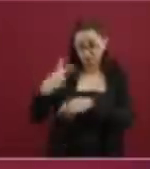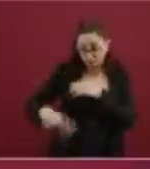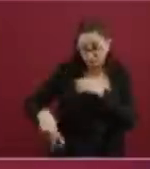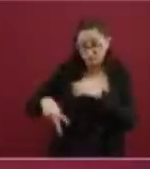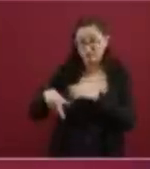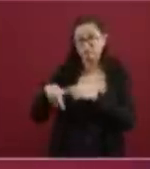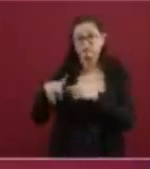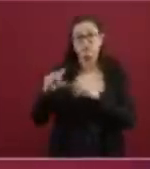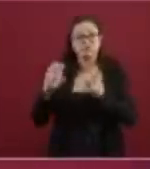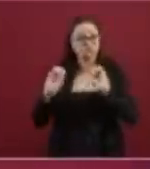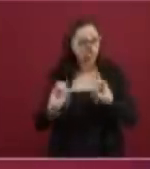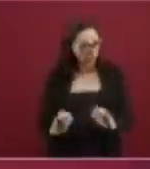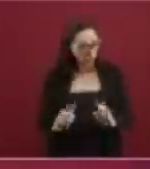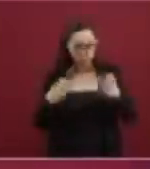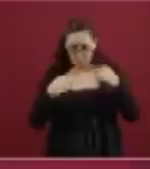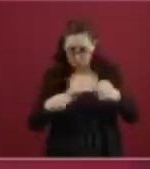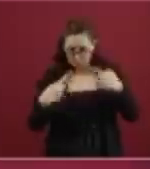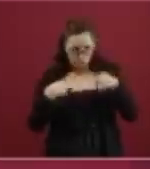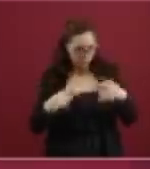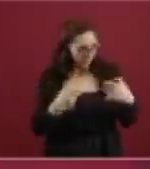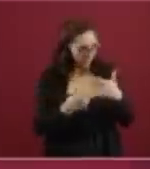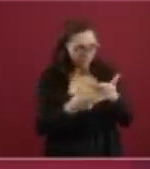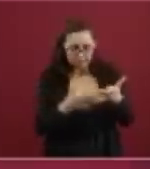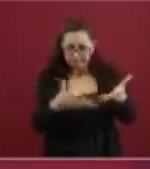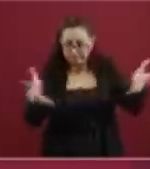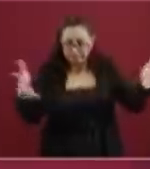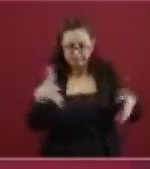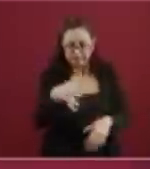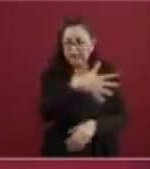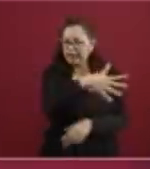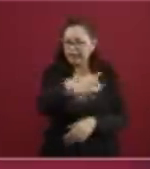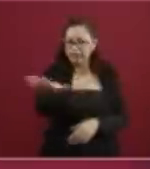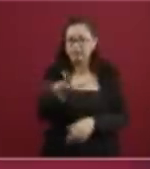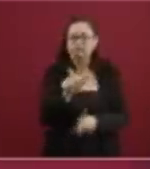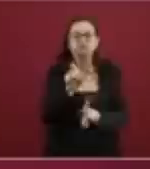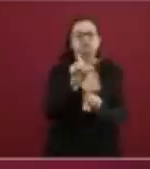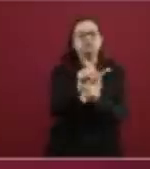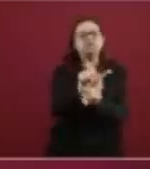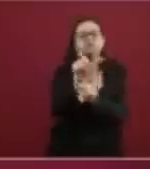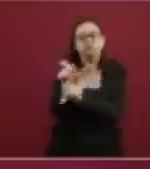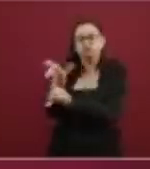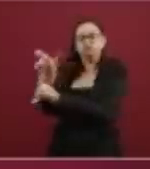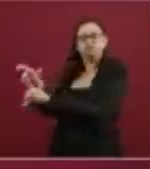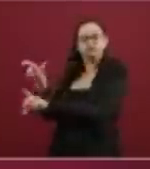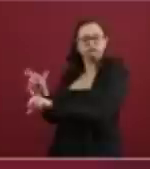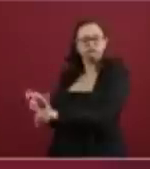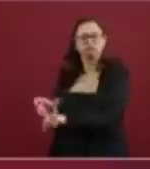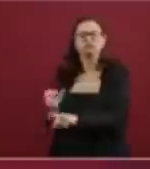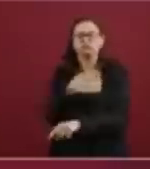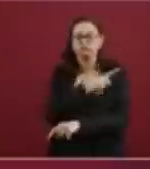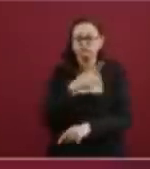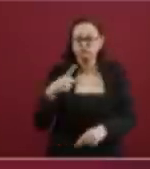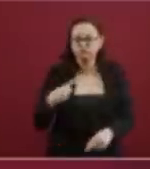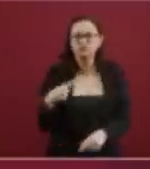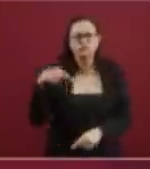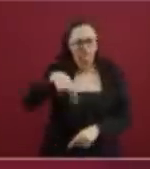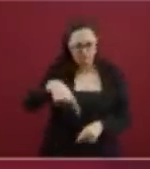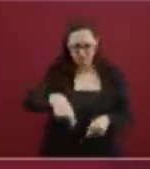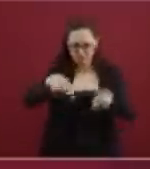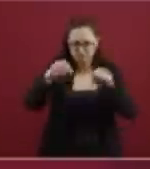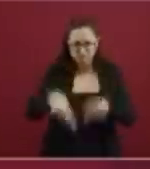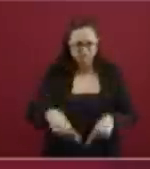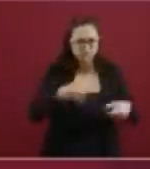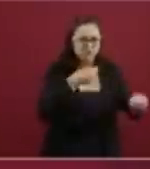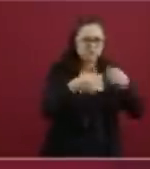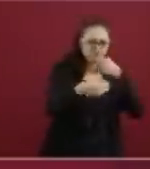o cualquier ciudadano. Aquí hay protección que se da a periodistas, que